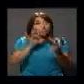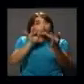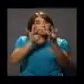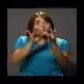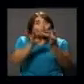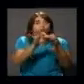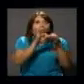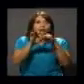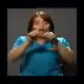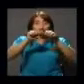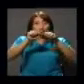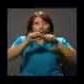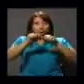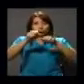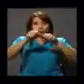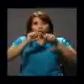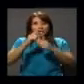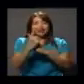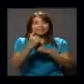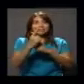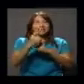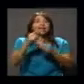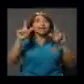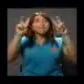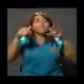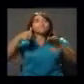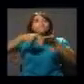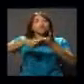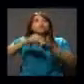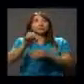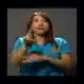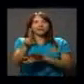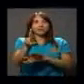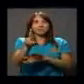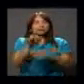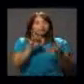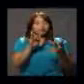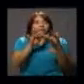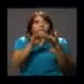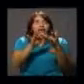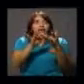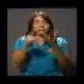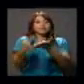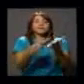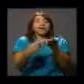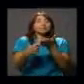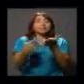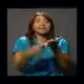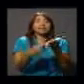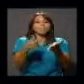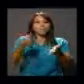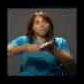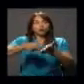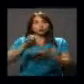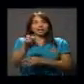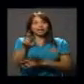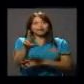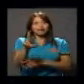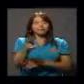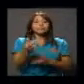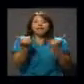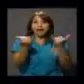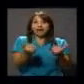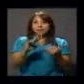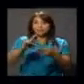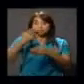Nuestro hashtag es DebateVotoCR. Vamos a proceder ahora en esta segunda parte